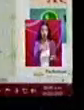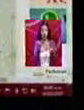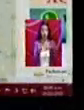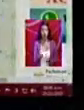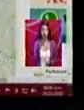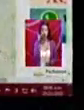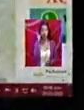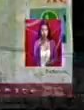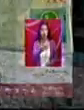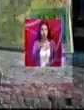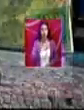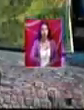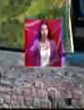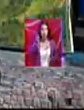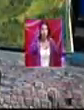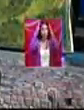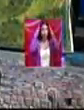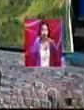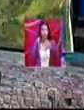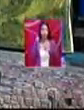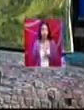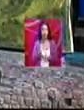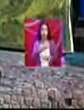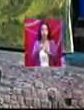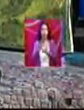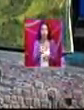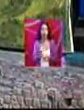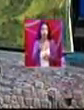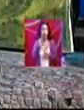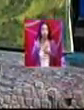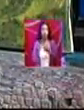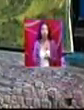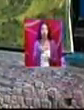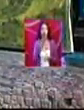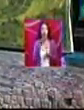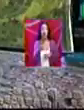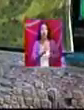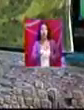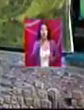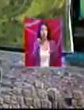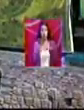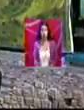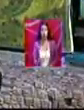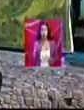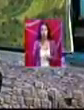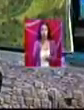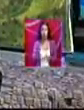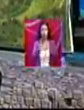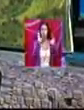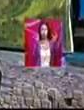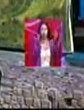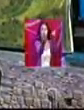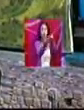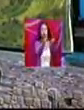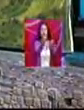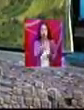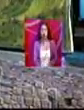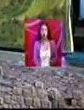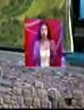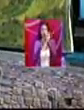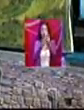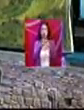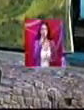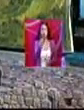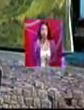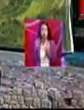Escuchar al gobernador regional Edwin Licona, quien habló ayer sobre lo que puede ocurrir el día de hoy en el Parlamento de la República respecto al decreto